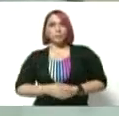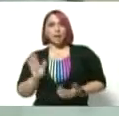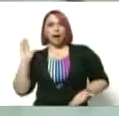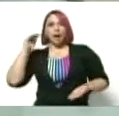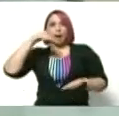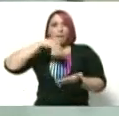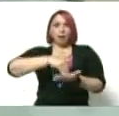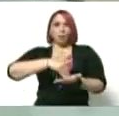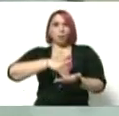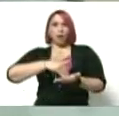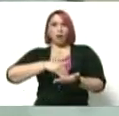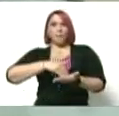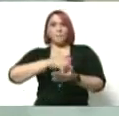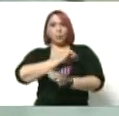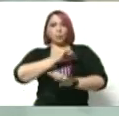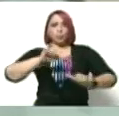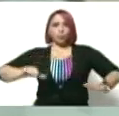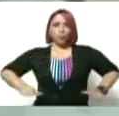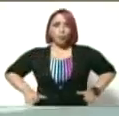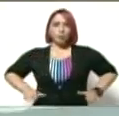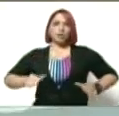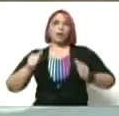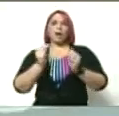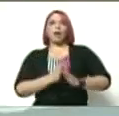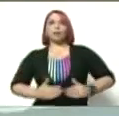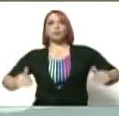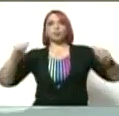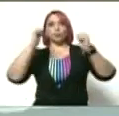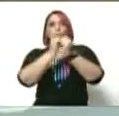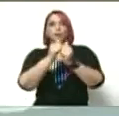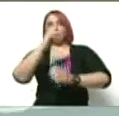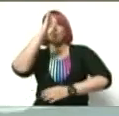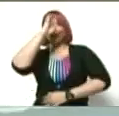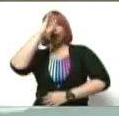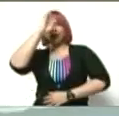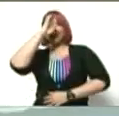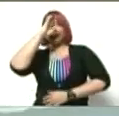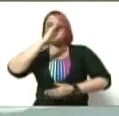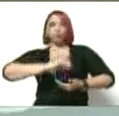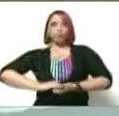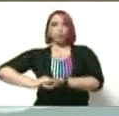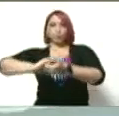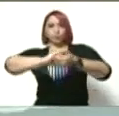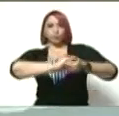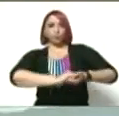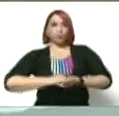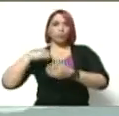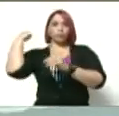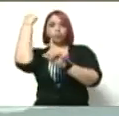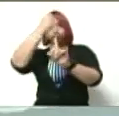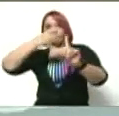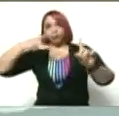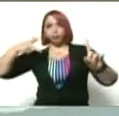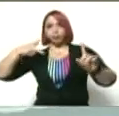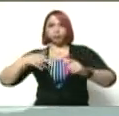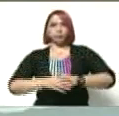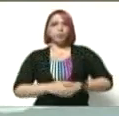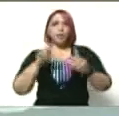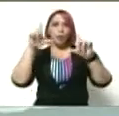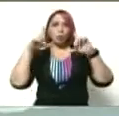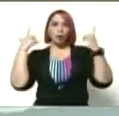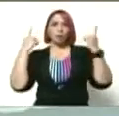portuguesa anzoátegui barinas trujillo amazonas y la